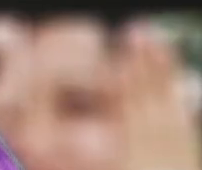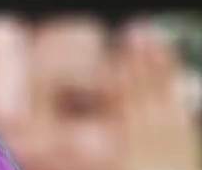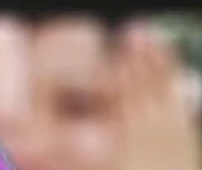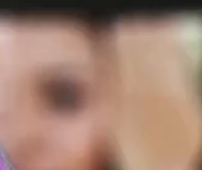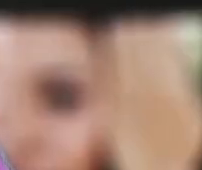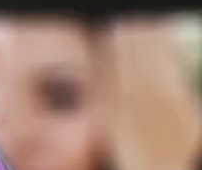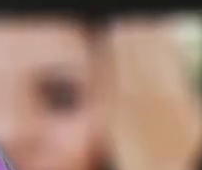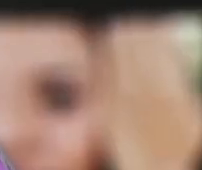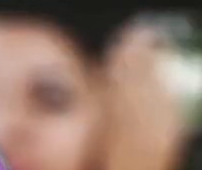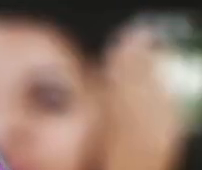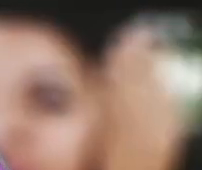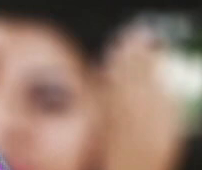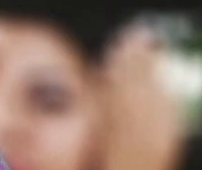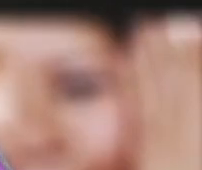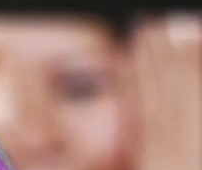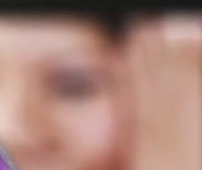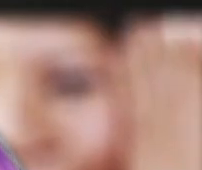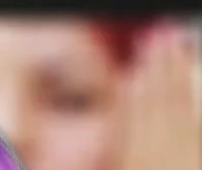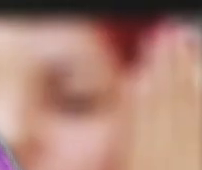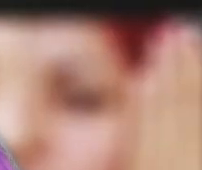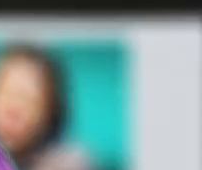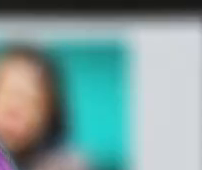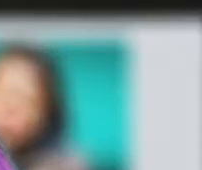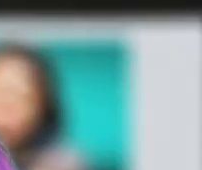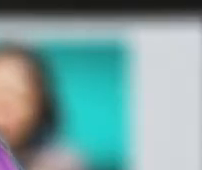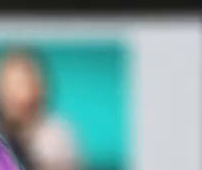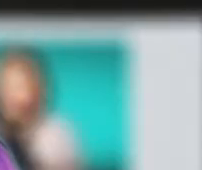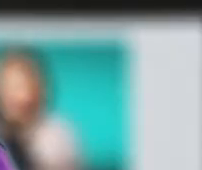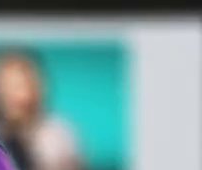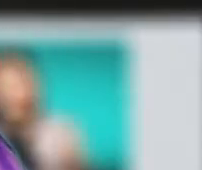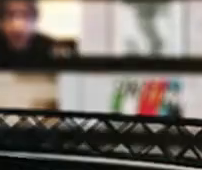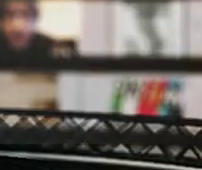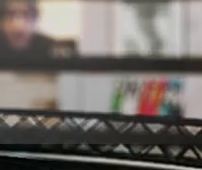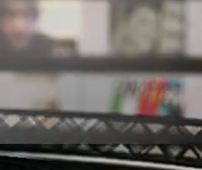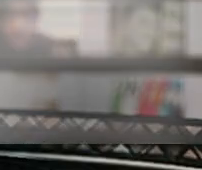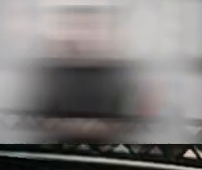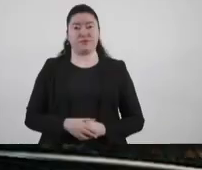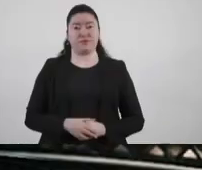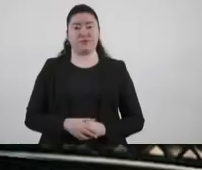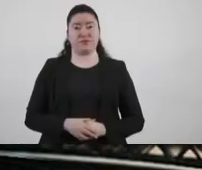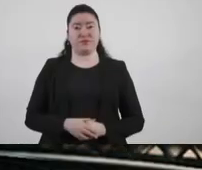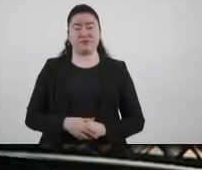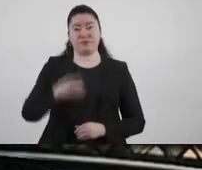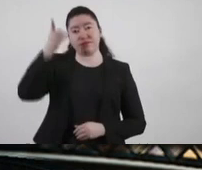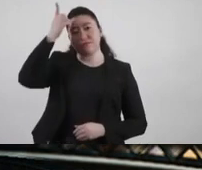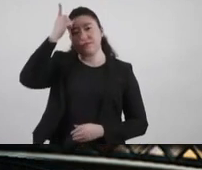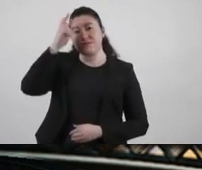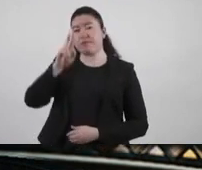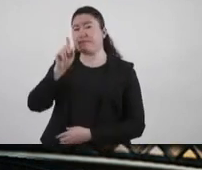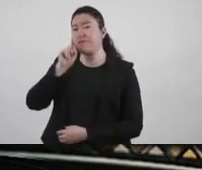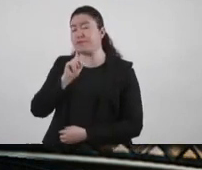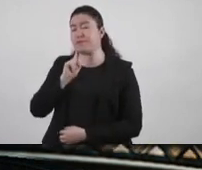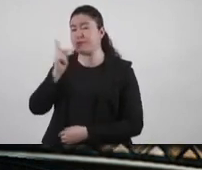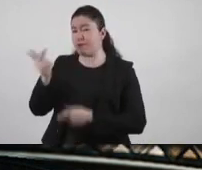reporteros y reporteras que se presentan a las conferencias muy mal informados. Veamos. Doctora, me